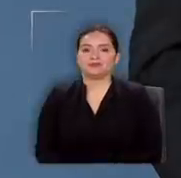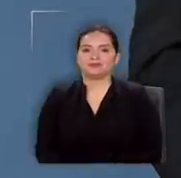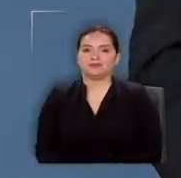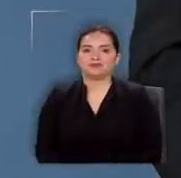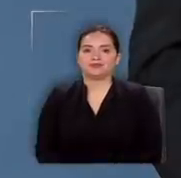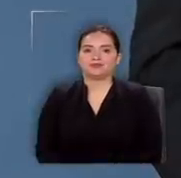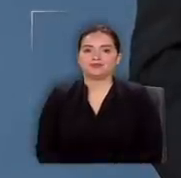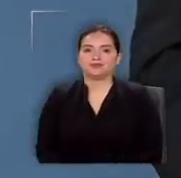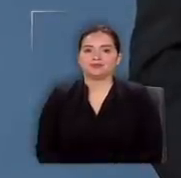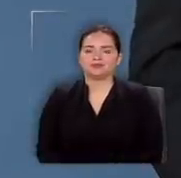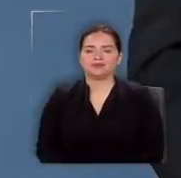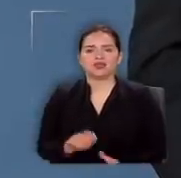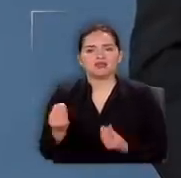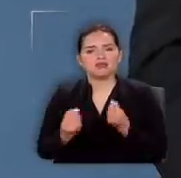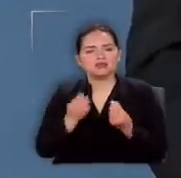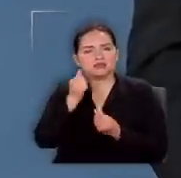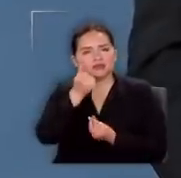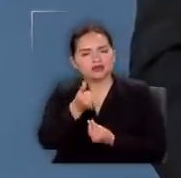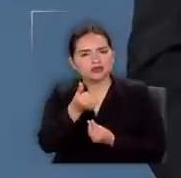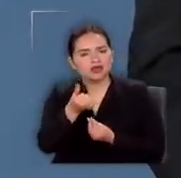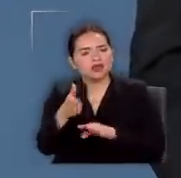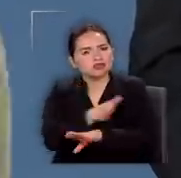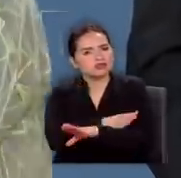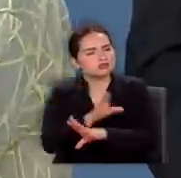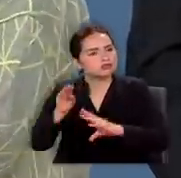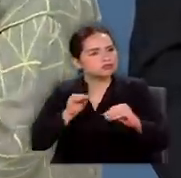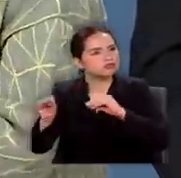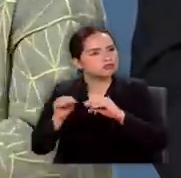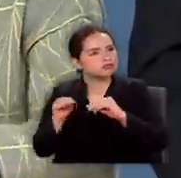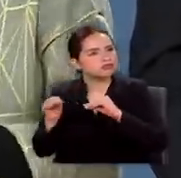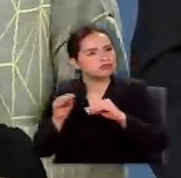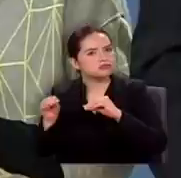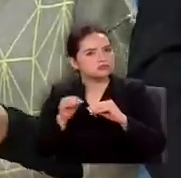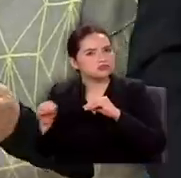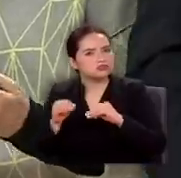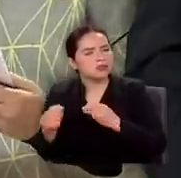si mi mamá antes que sigan